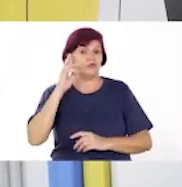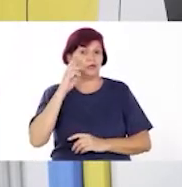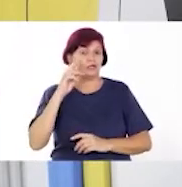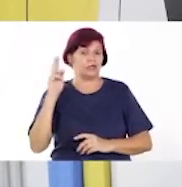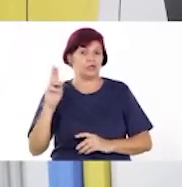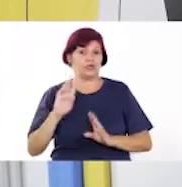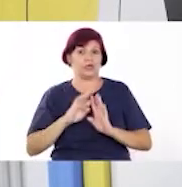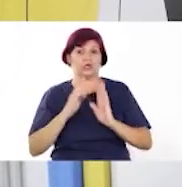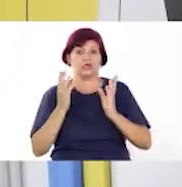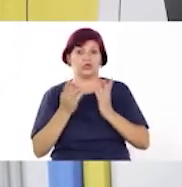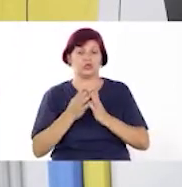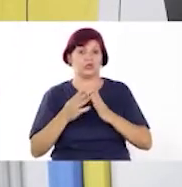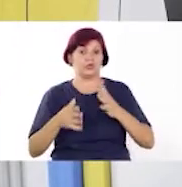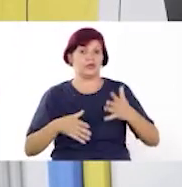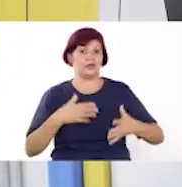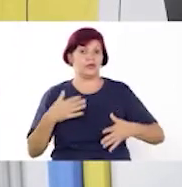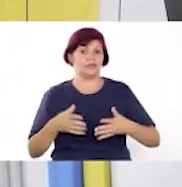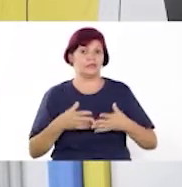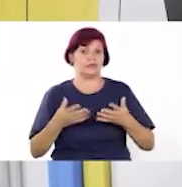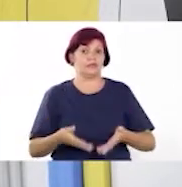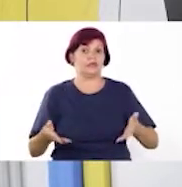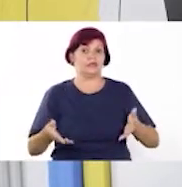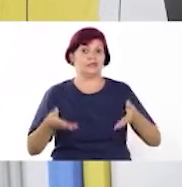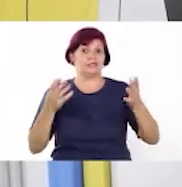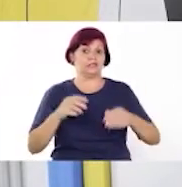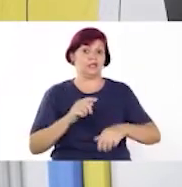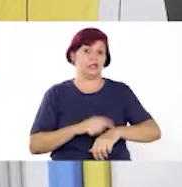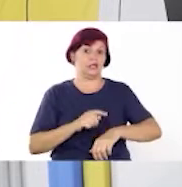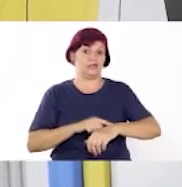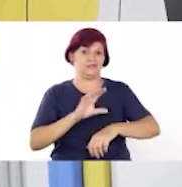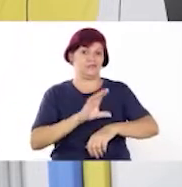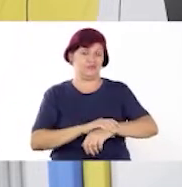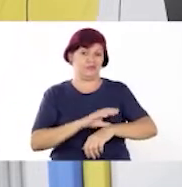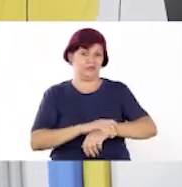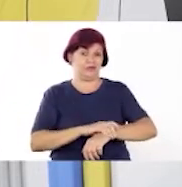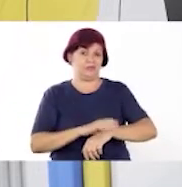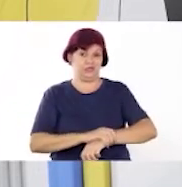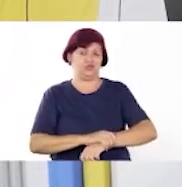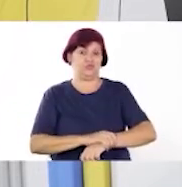recordar toda la actividad que se desarrolla en el tiempo de la prisión,